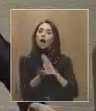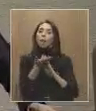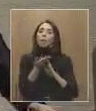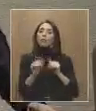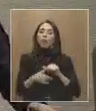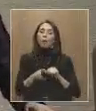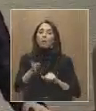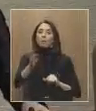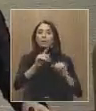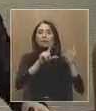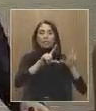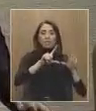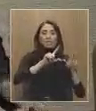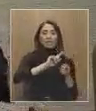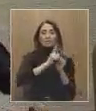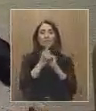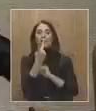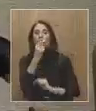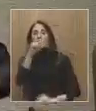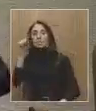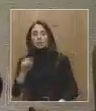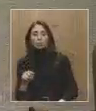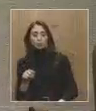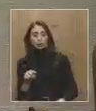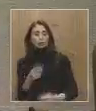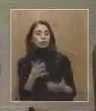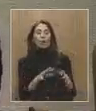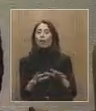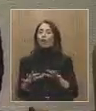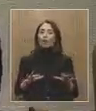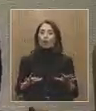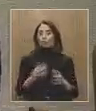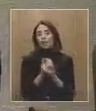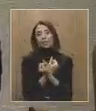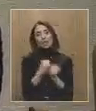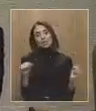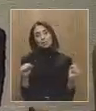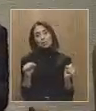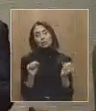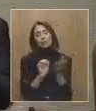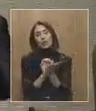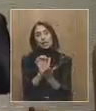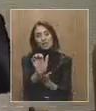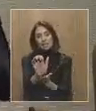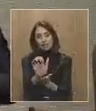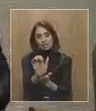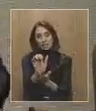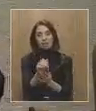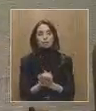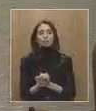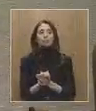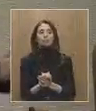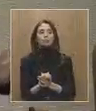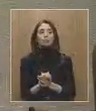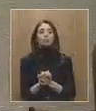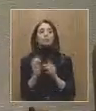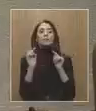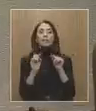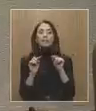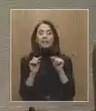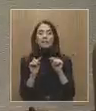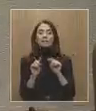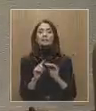aumento permanente del 17 al 20%, cosa que naturalmente es imposible rechazar. Ernesto Silva,